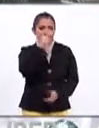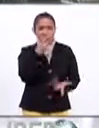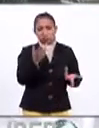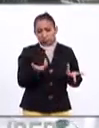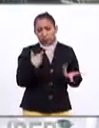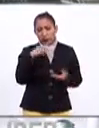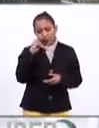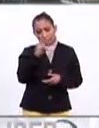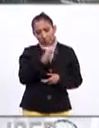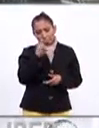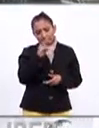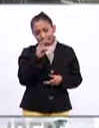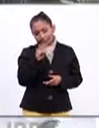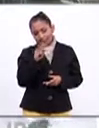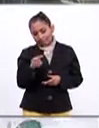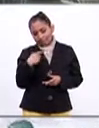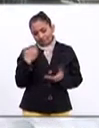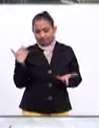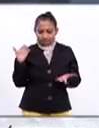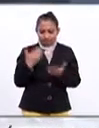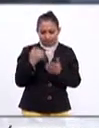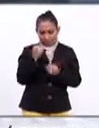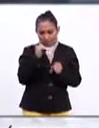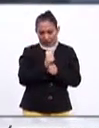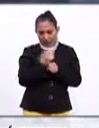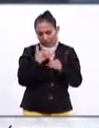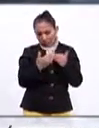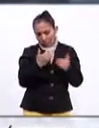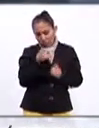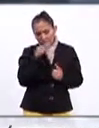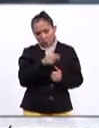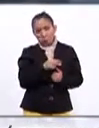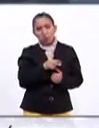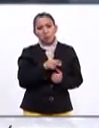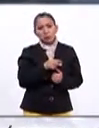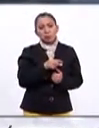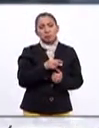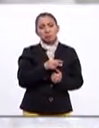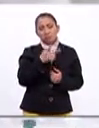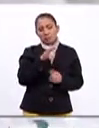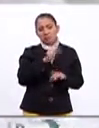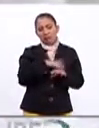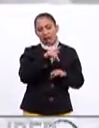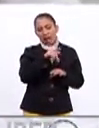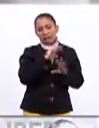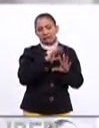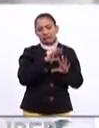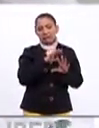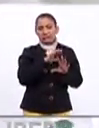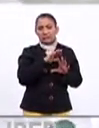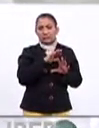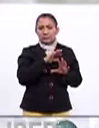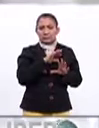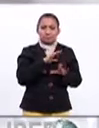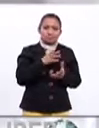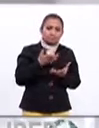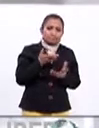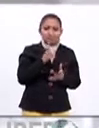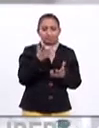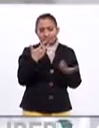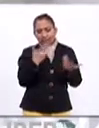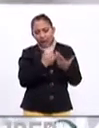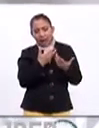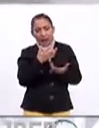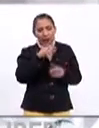ha observado en estas últimas semanas es que es mucho más sensible la